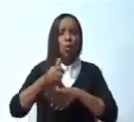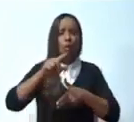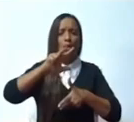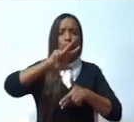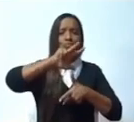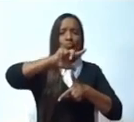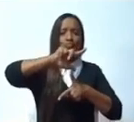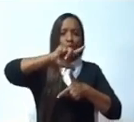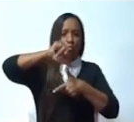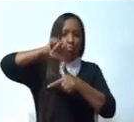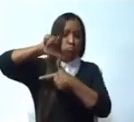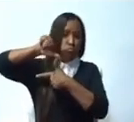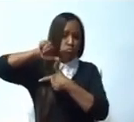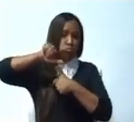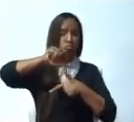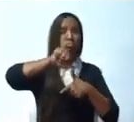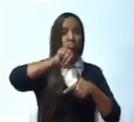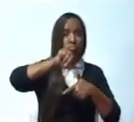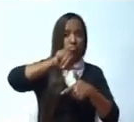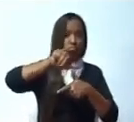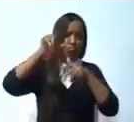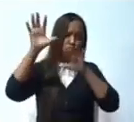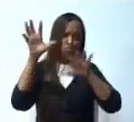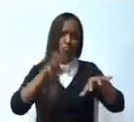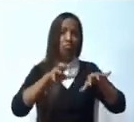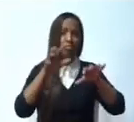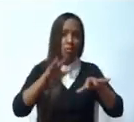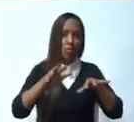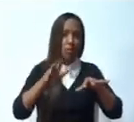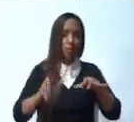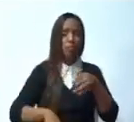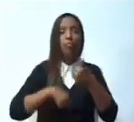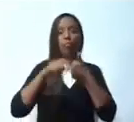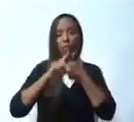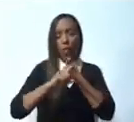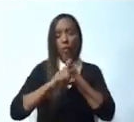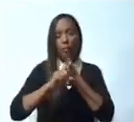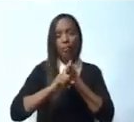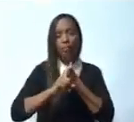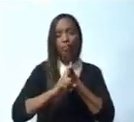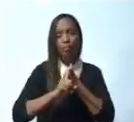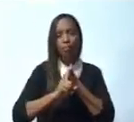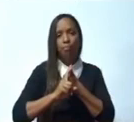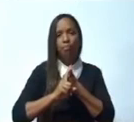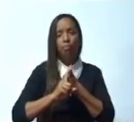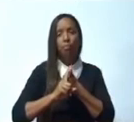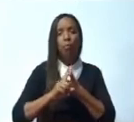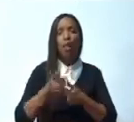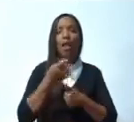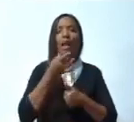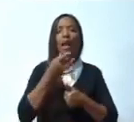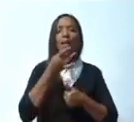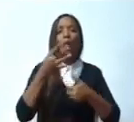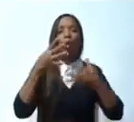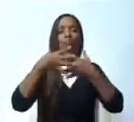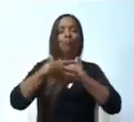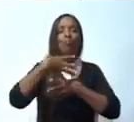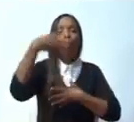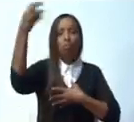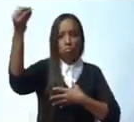hay muchos sectores que no tienen energía eléctrica, incluyendo en la ciudad de Higüey y en la zona